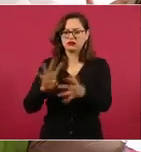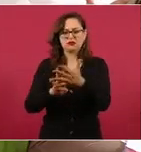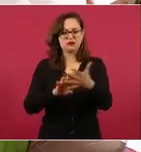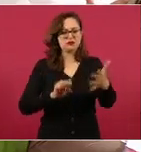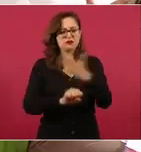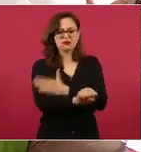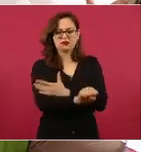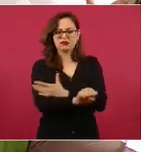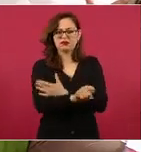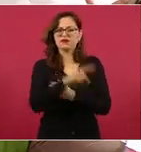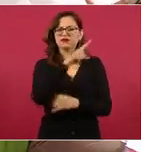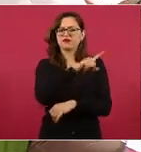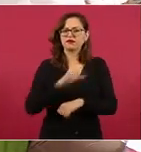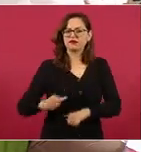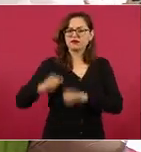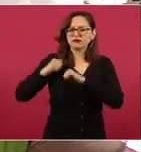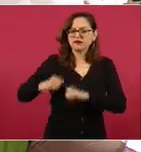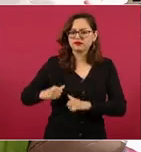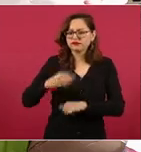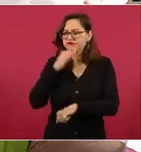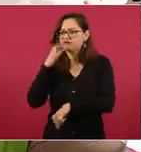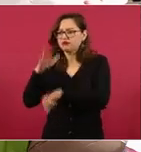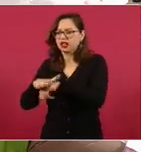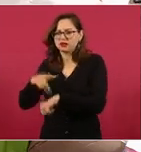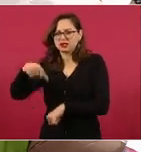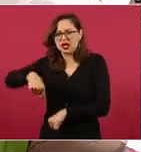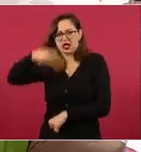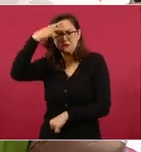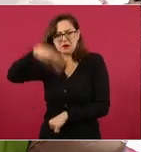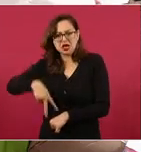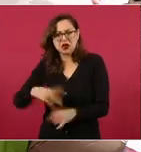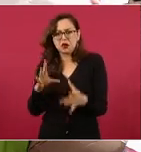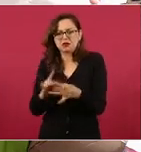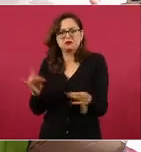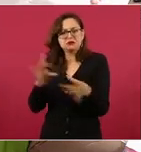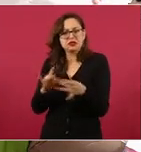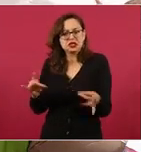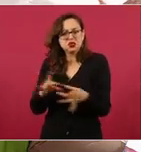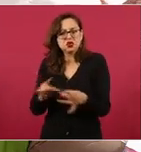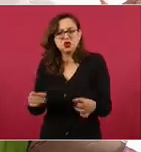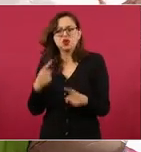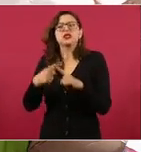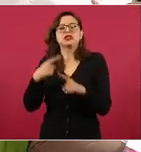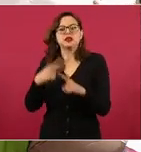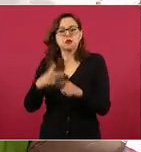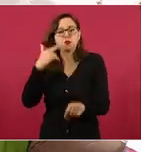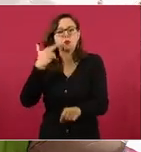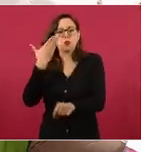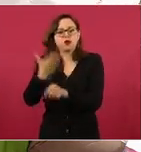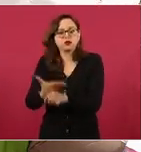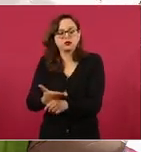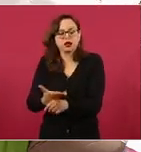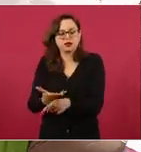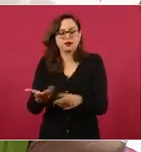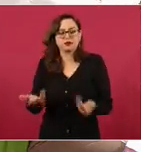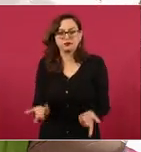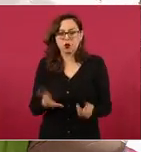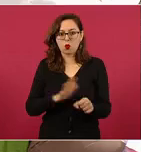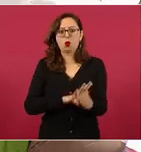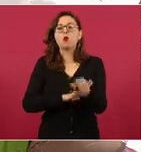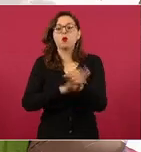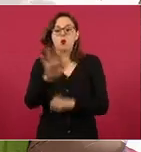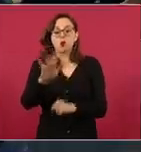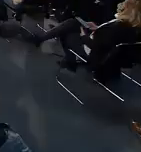intergubernamentales extranjeros, le dan cuentas a las autoridades mexicanas? Y sobre todo preguntar también qué dependencias